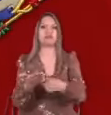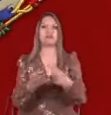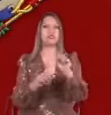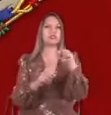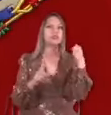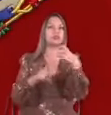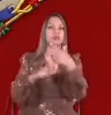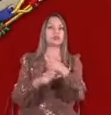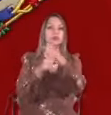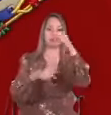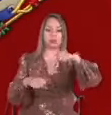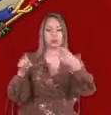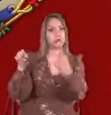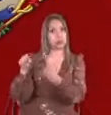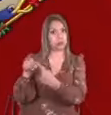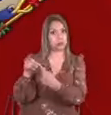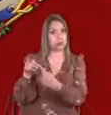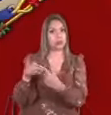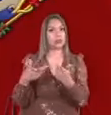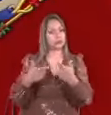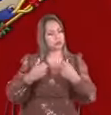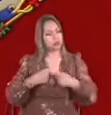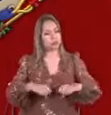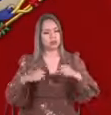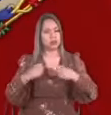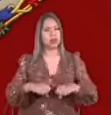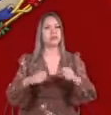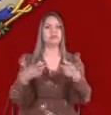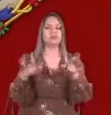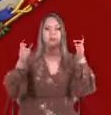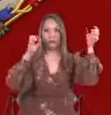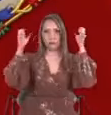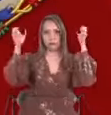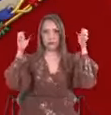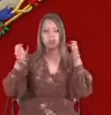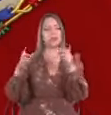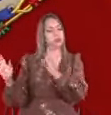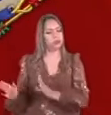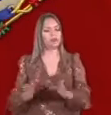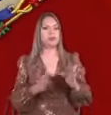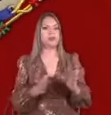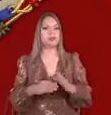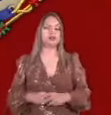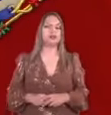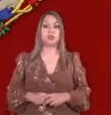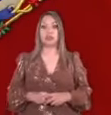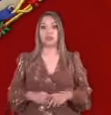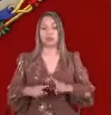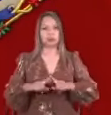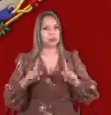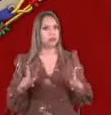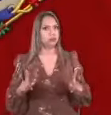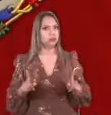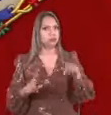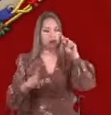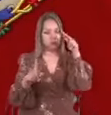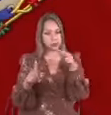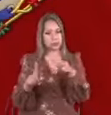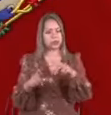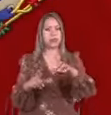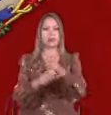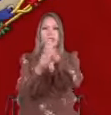de seguridad en Quito y orientemos los esfuerzos estratégicos y operativos de manera planificada. Sin embargo, la visión de